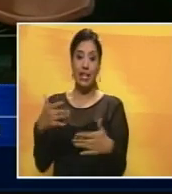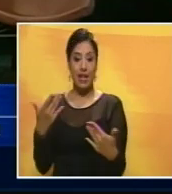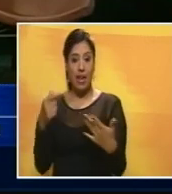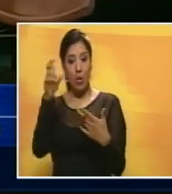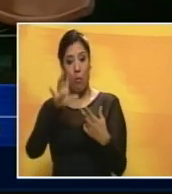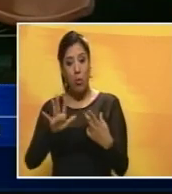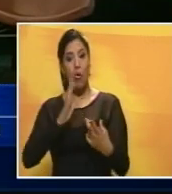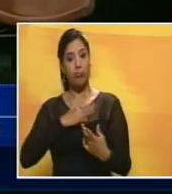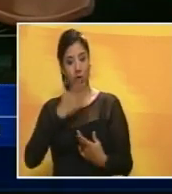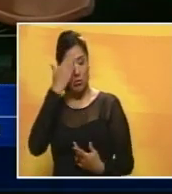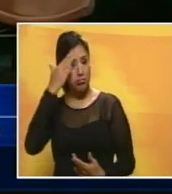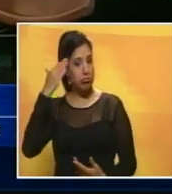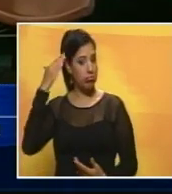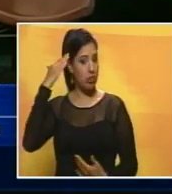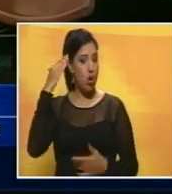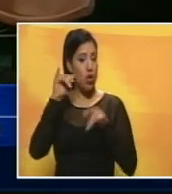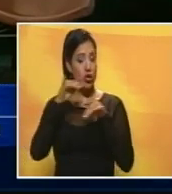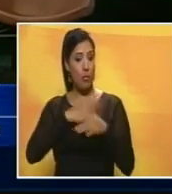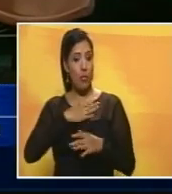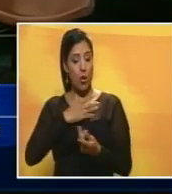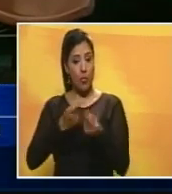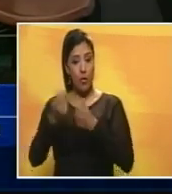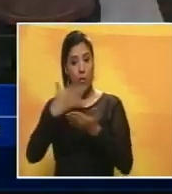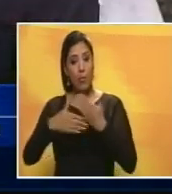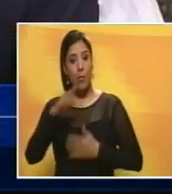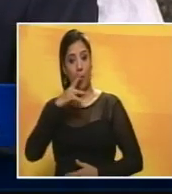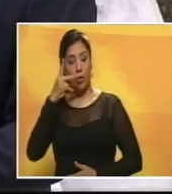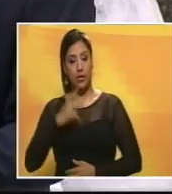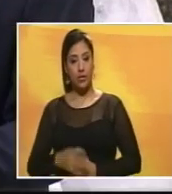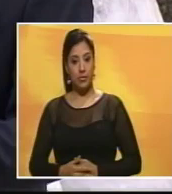este pueblo pueda doblegarse a sus propios fines políticos.